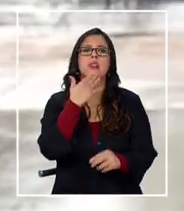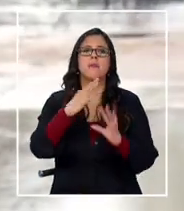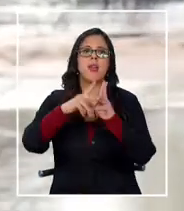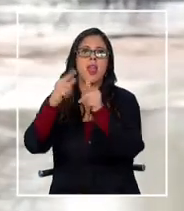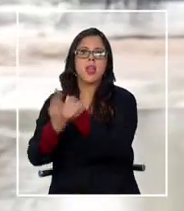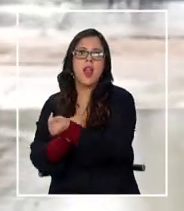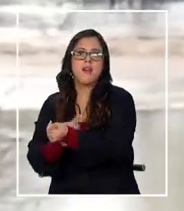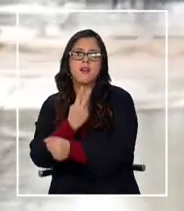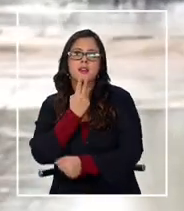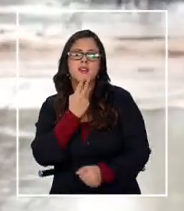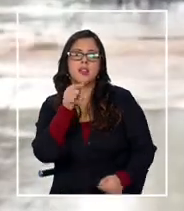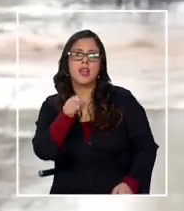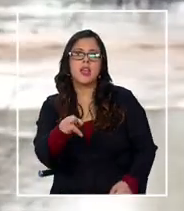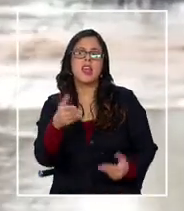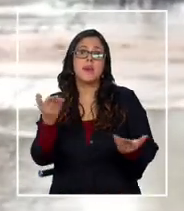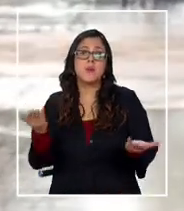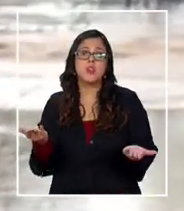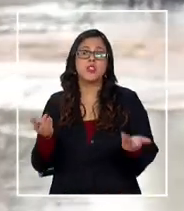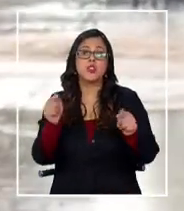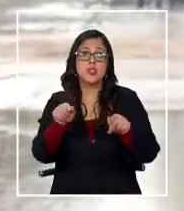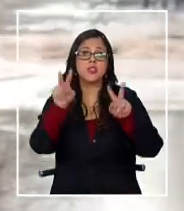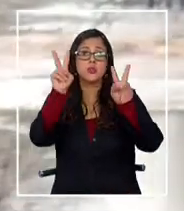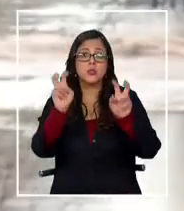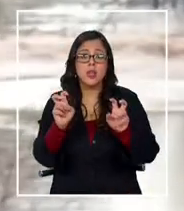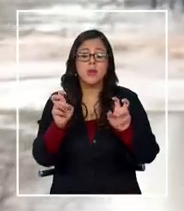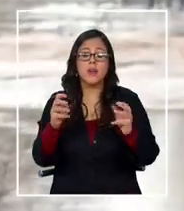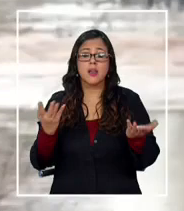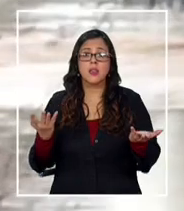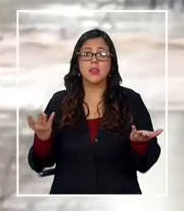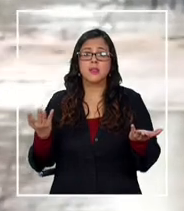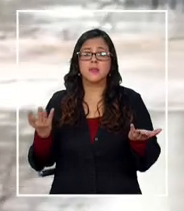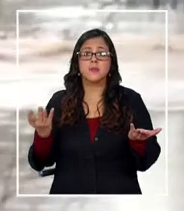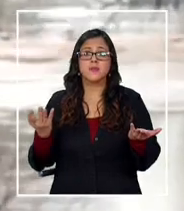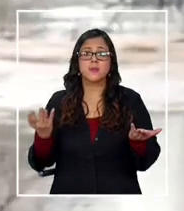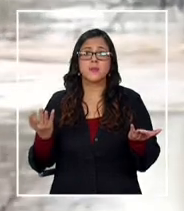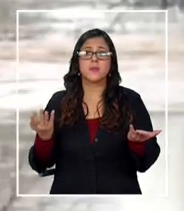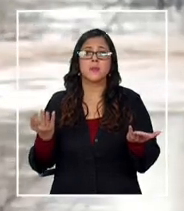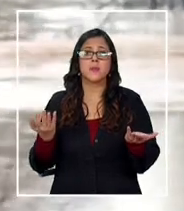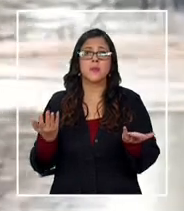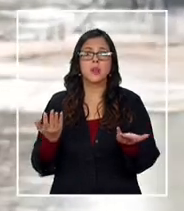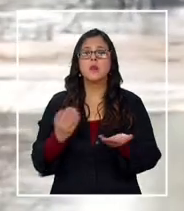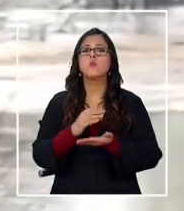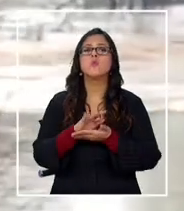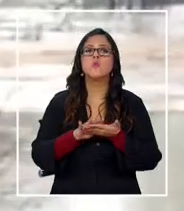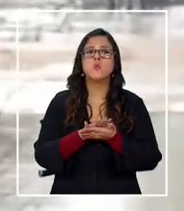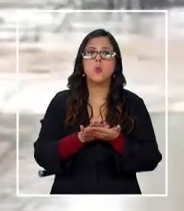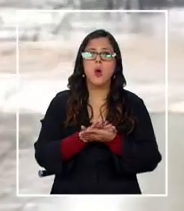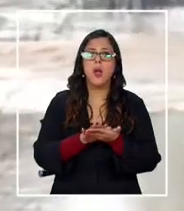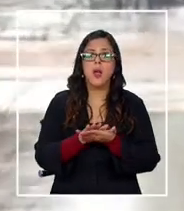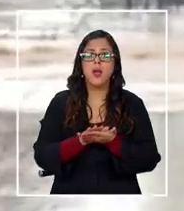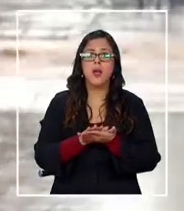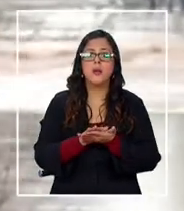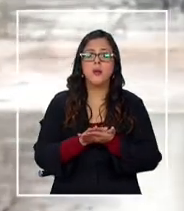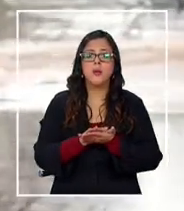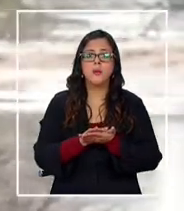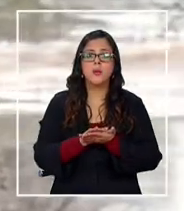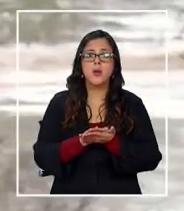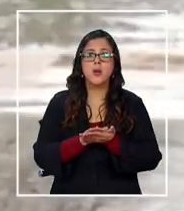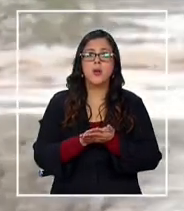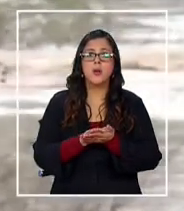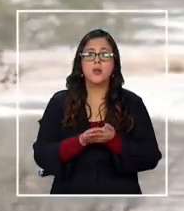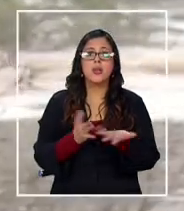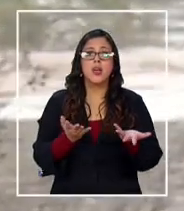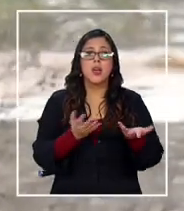que viven en este lugar. Pues es un punto que tradicionalmente, cuando ha habido grandes